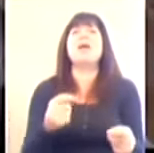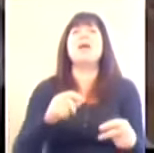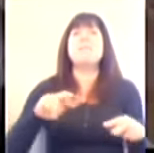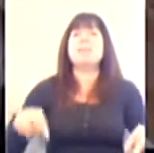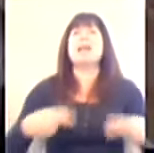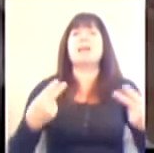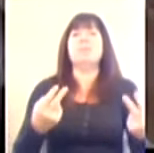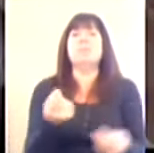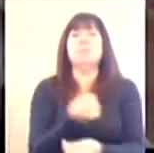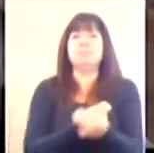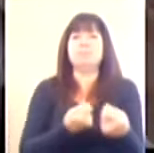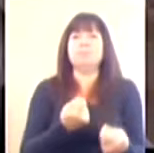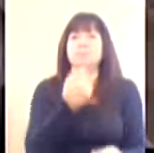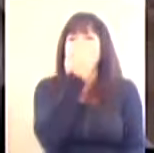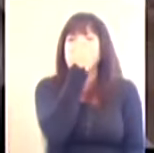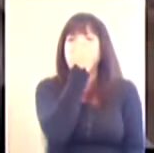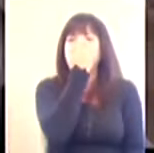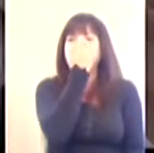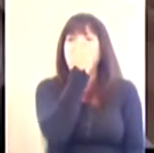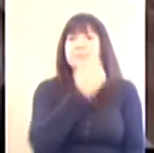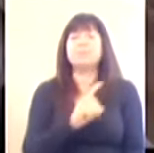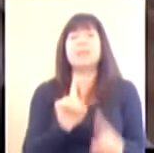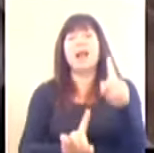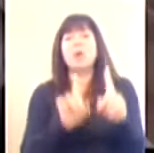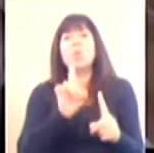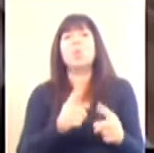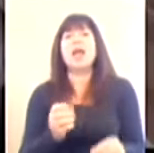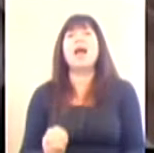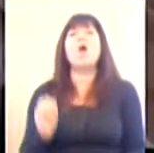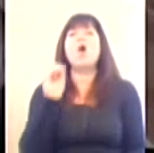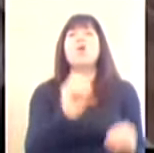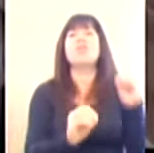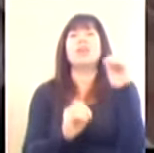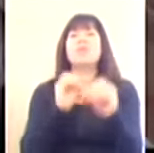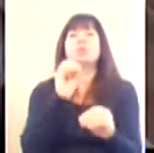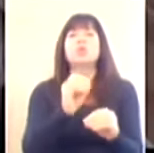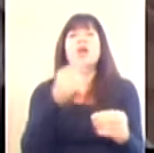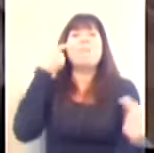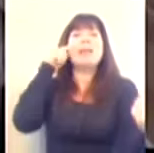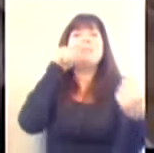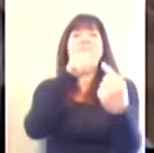todo. Algunas contribuciones desde la perspectiva